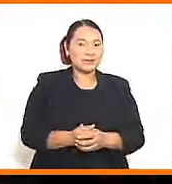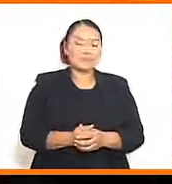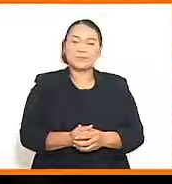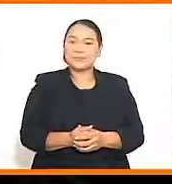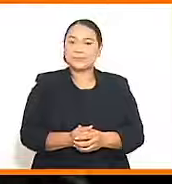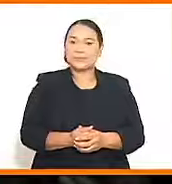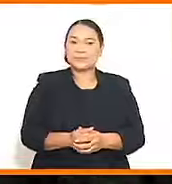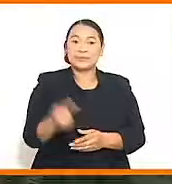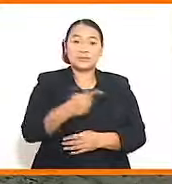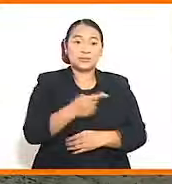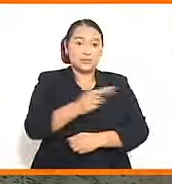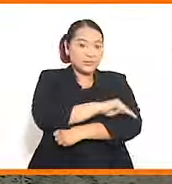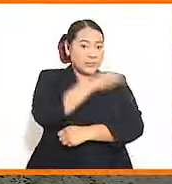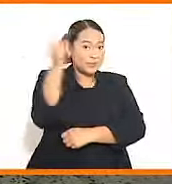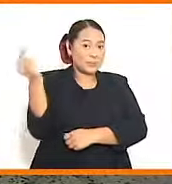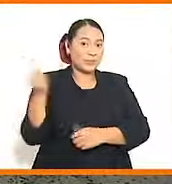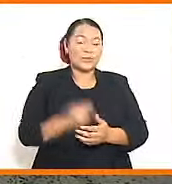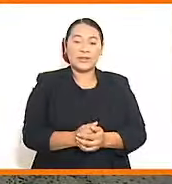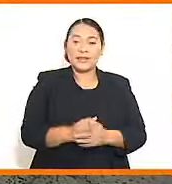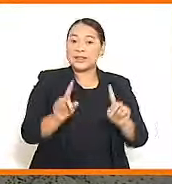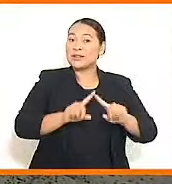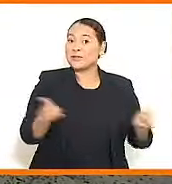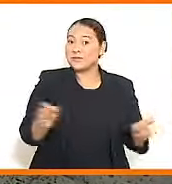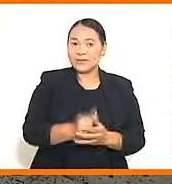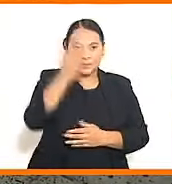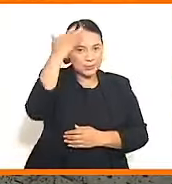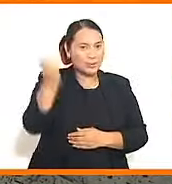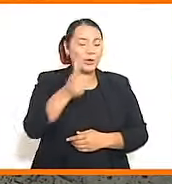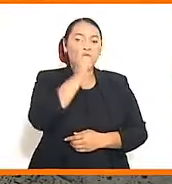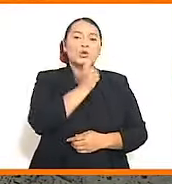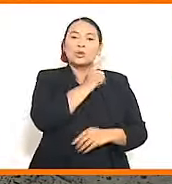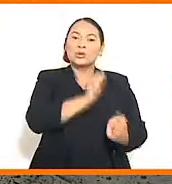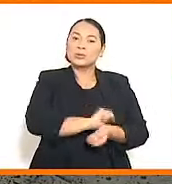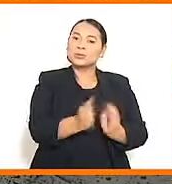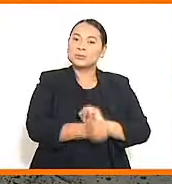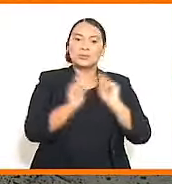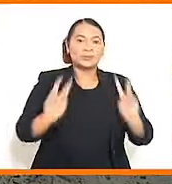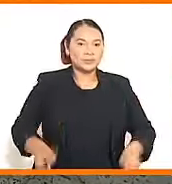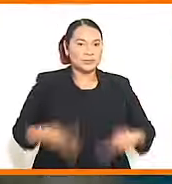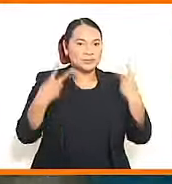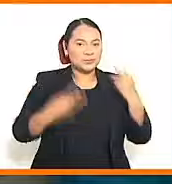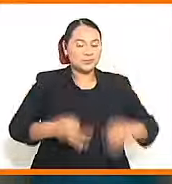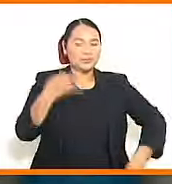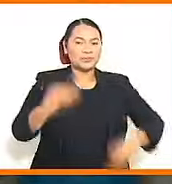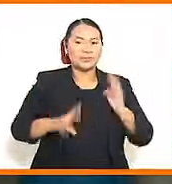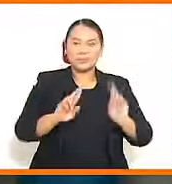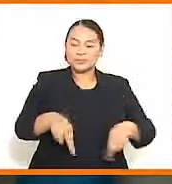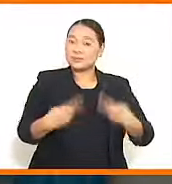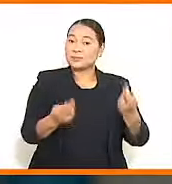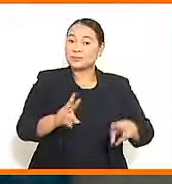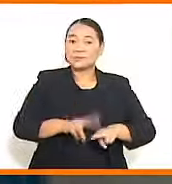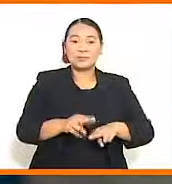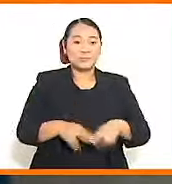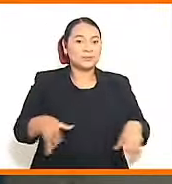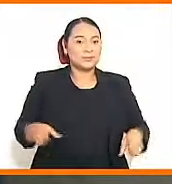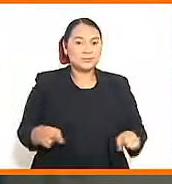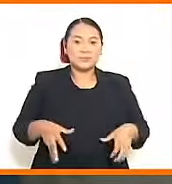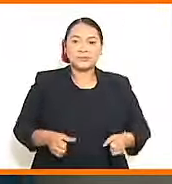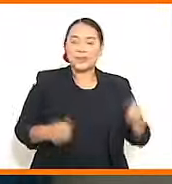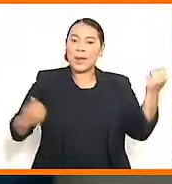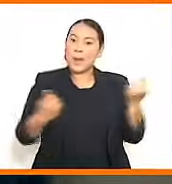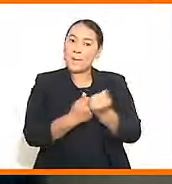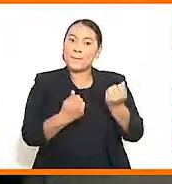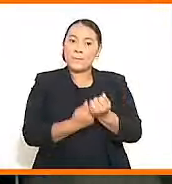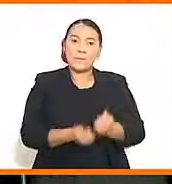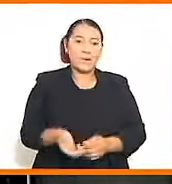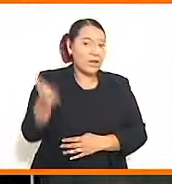de manera anticipada, ya que el programa Loto Cambiando Vidas con Alegría dejó un medio de movilización que apoyará al viejo andador